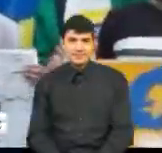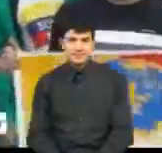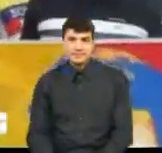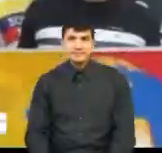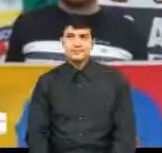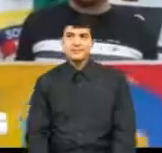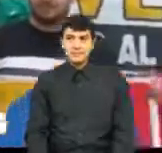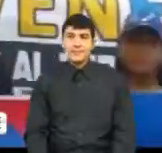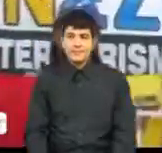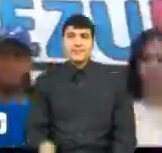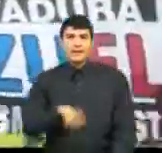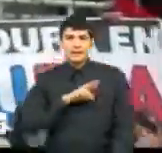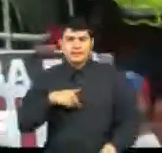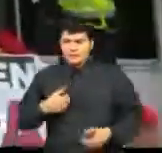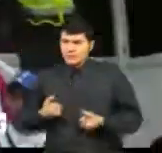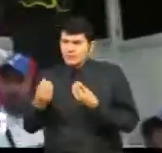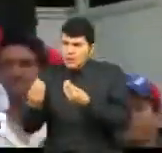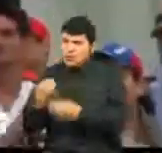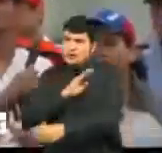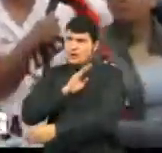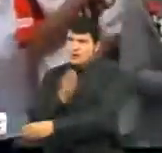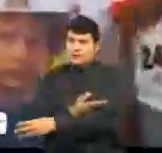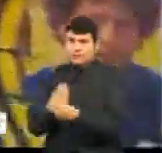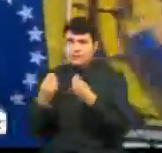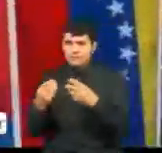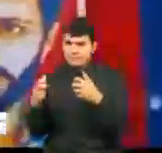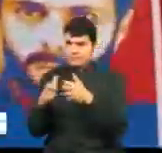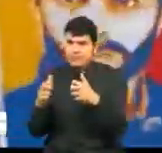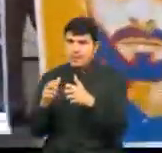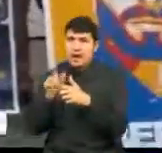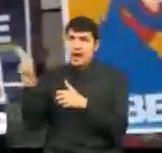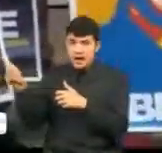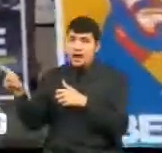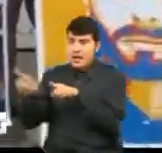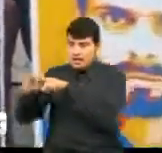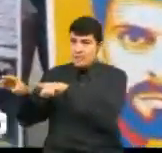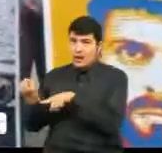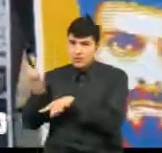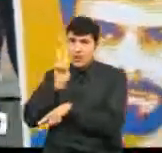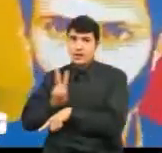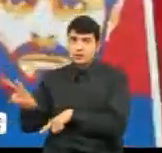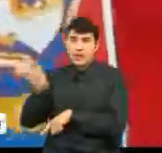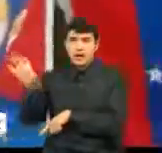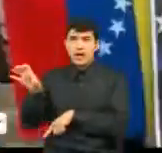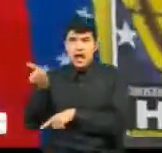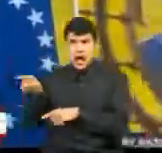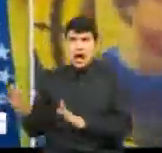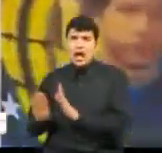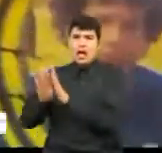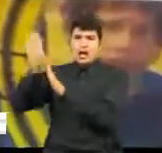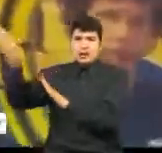Le enviamos mucha fuerza y muchas energías a nuestros compatriotas. Entonces, arriba Venezuela y que